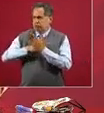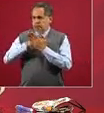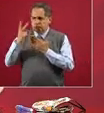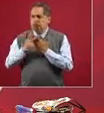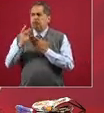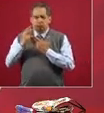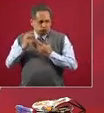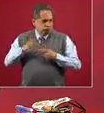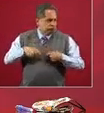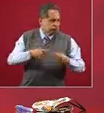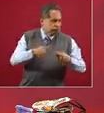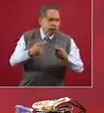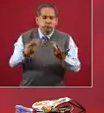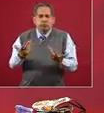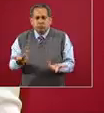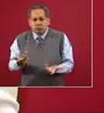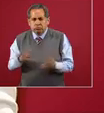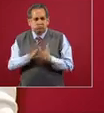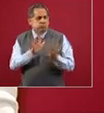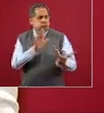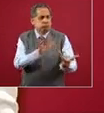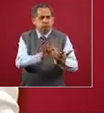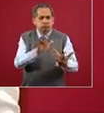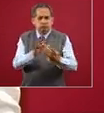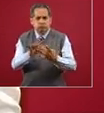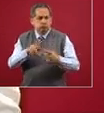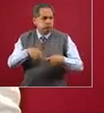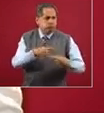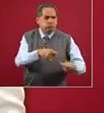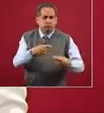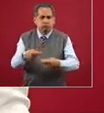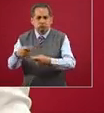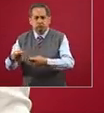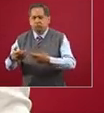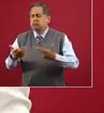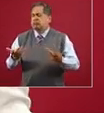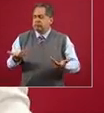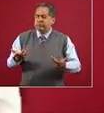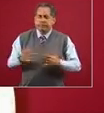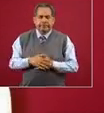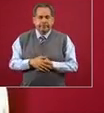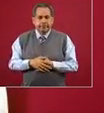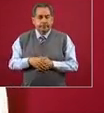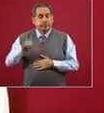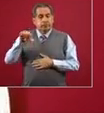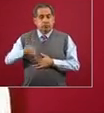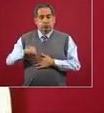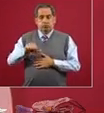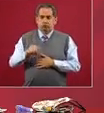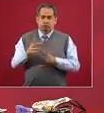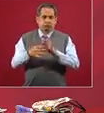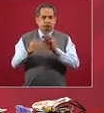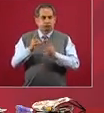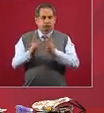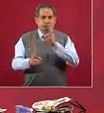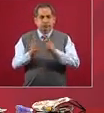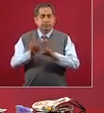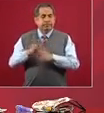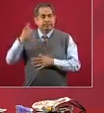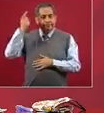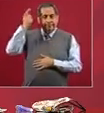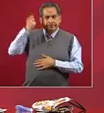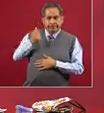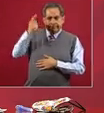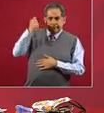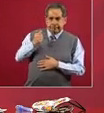programas van llegando a sus respectivas metas. El día de hoy vamos a hablar sobre pensión